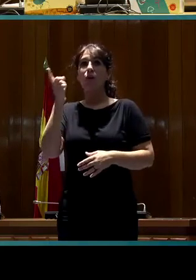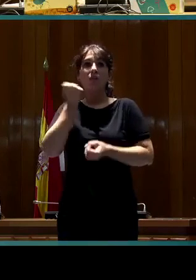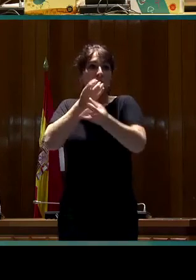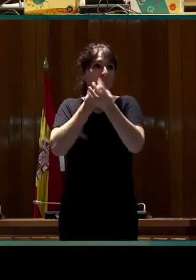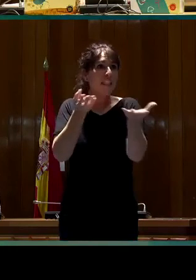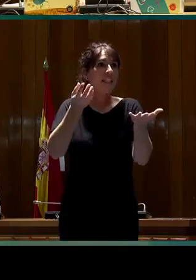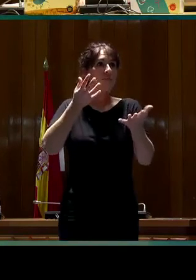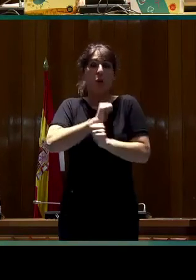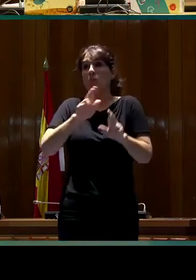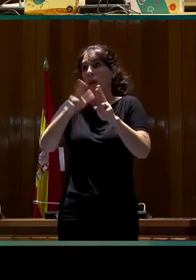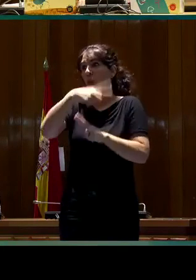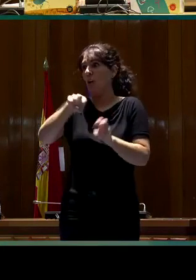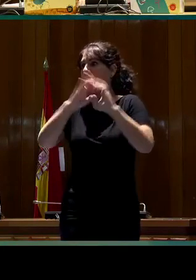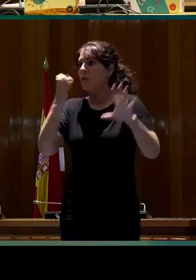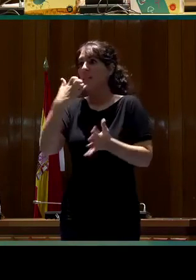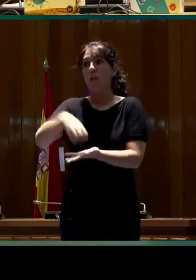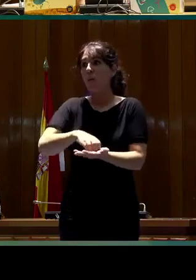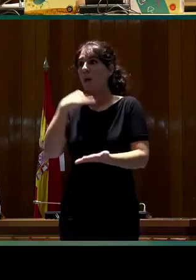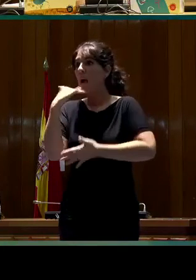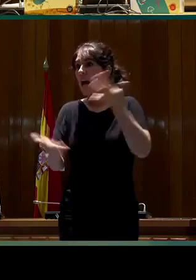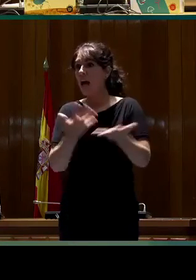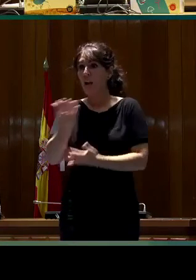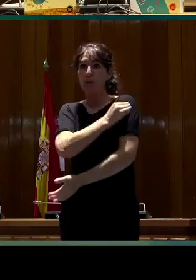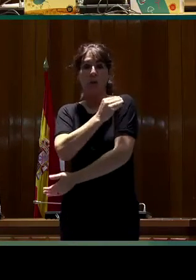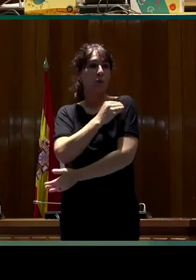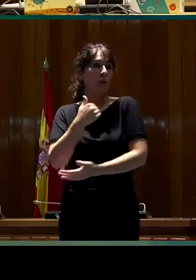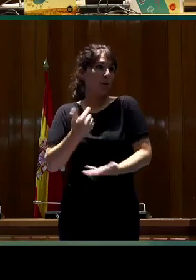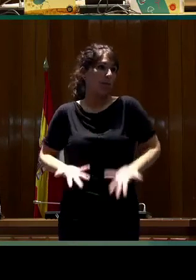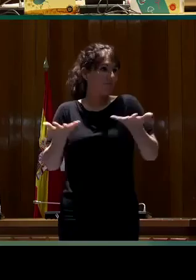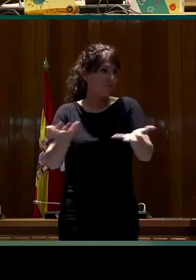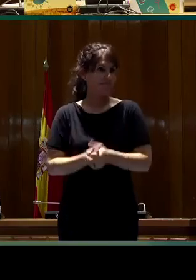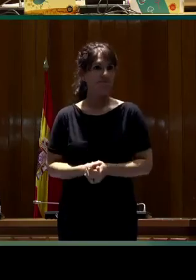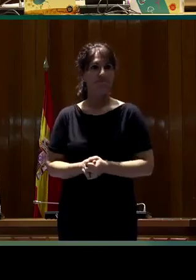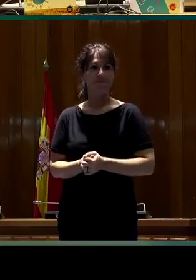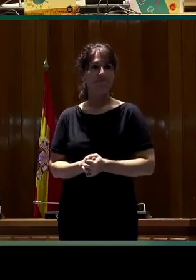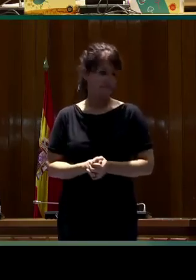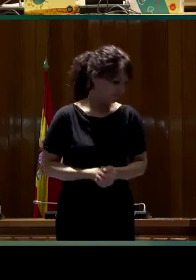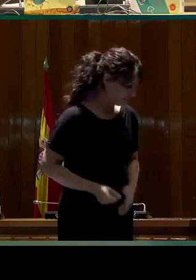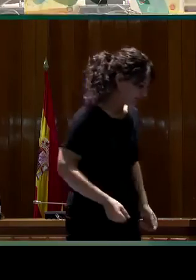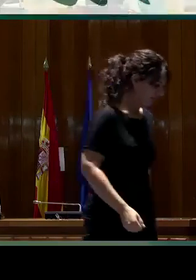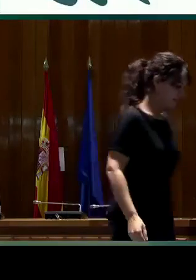espero que sí. Y si tenéis alguna duda o queréis preguntar alguna cosa, pues es vuestro turno.